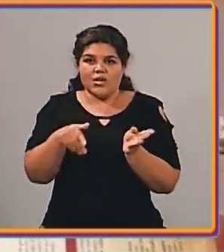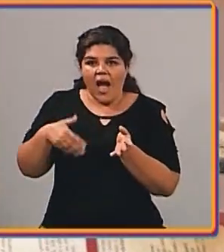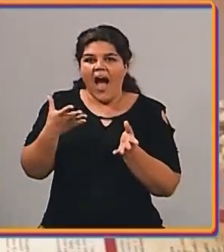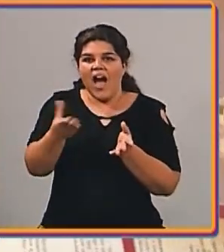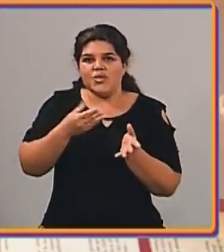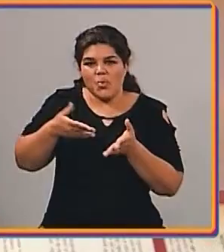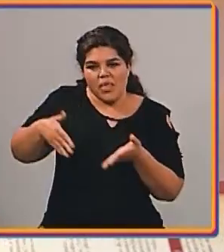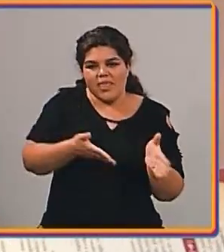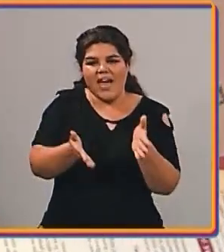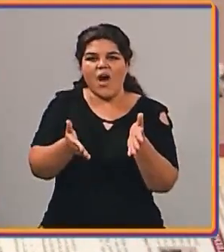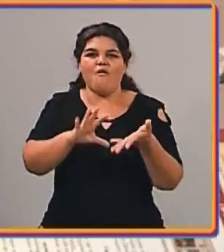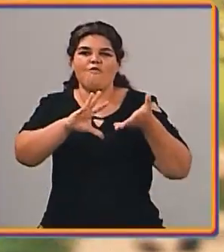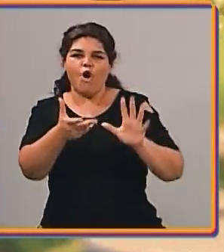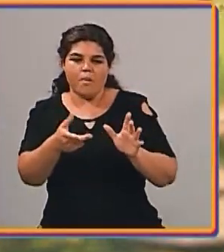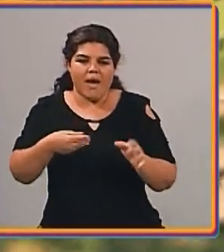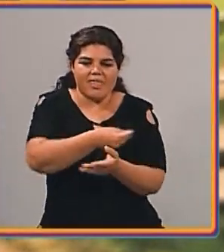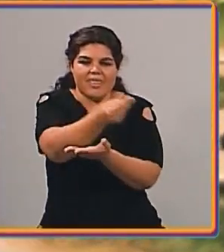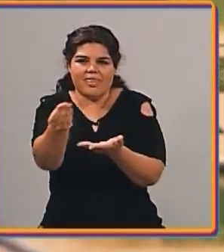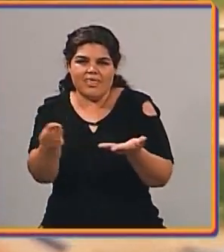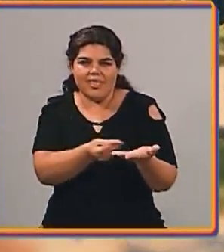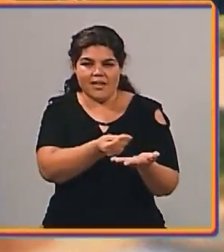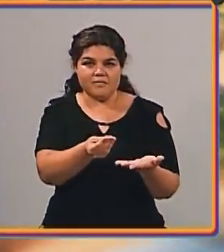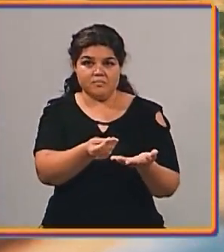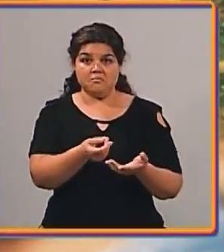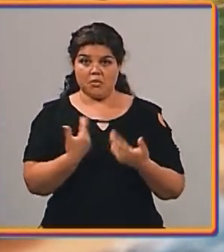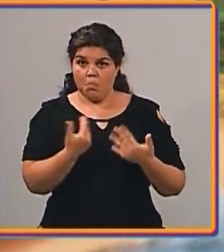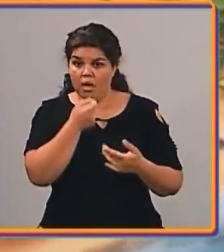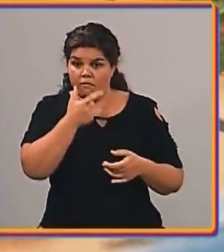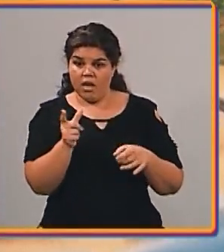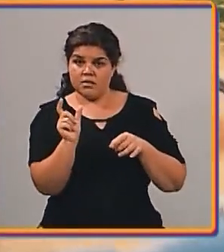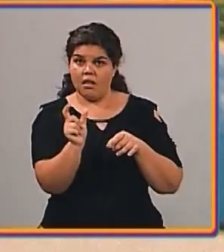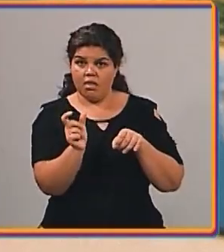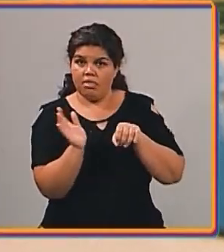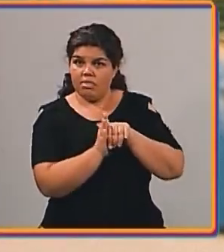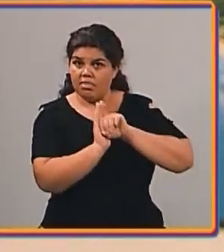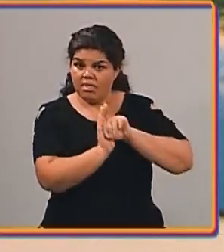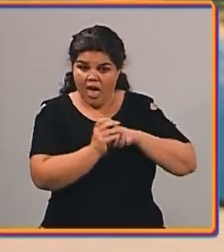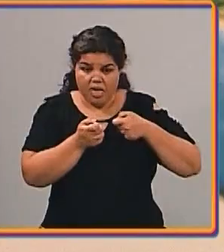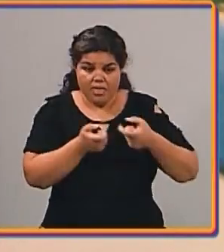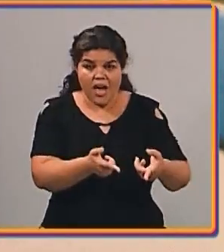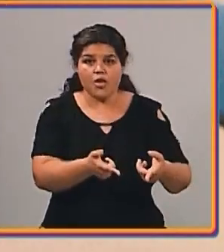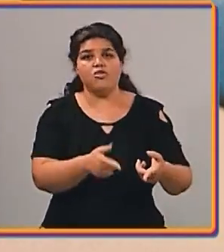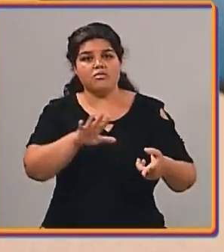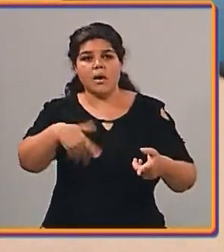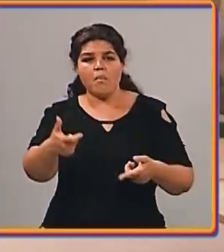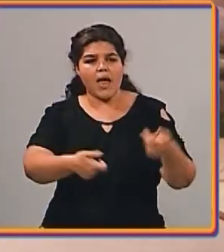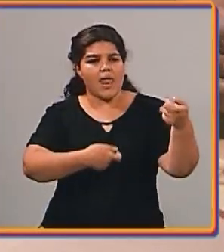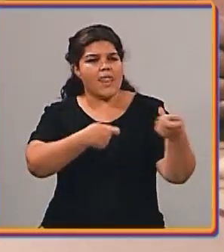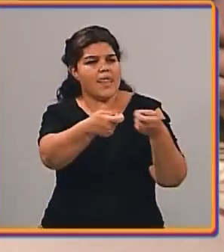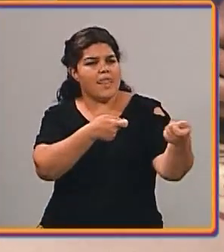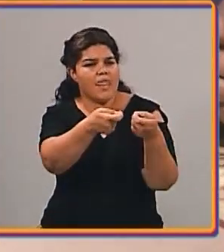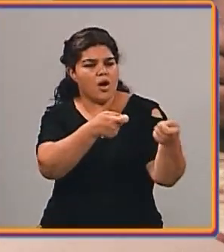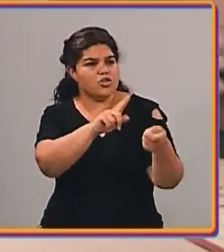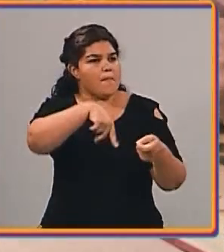del juego es sencilla. Tiramos los dados, recogemos los recursos que estos hayan generado, negociamos con el resto para intercambiarlos